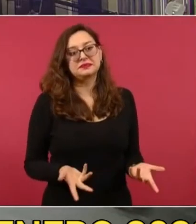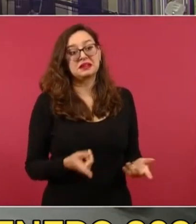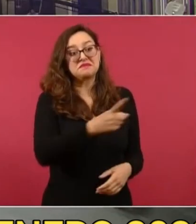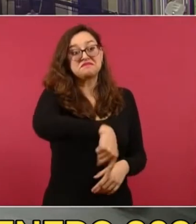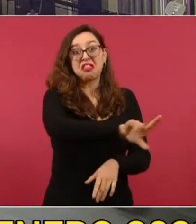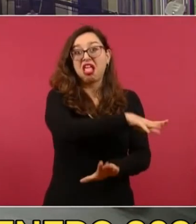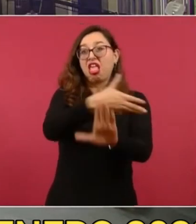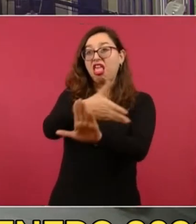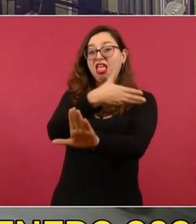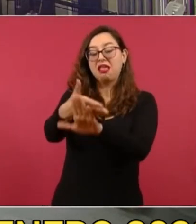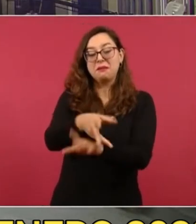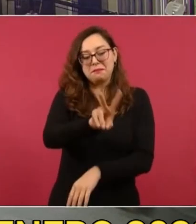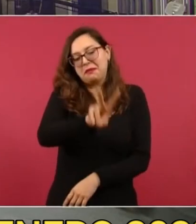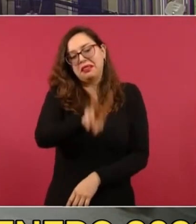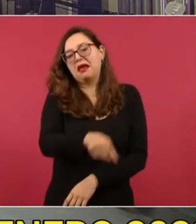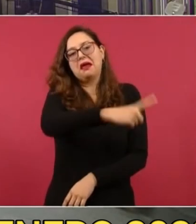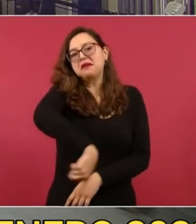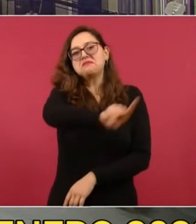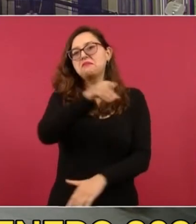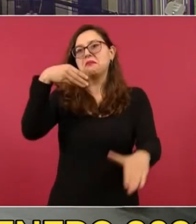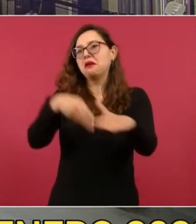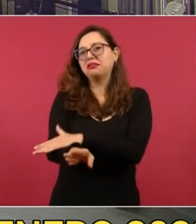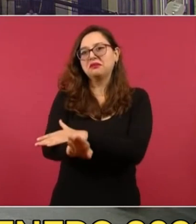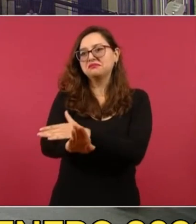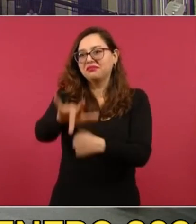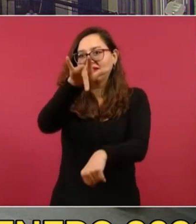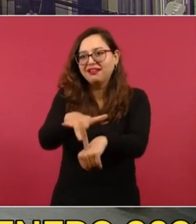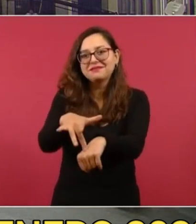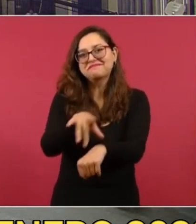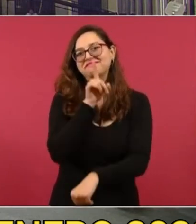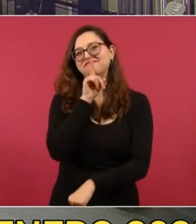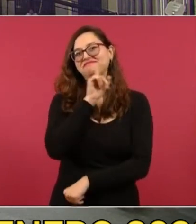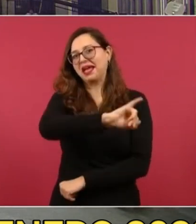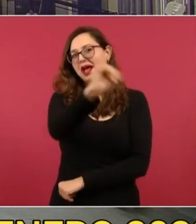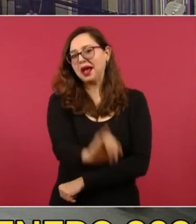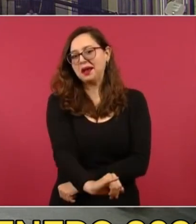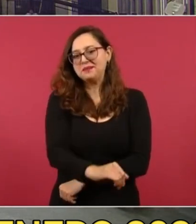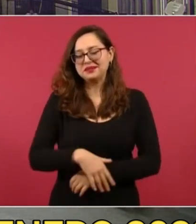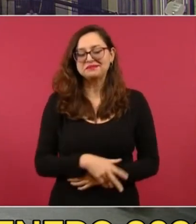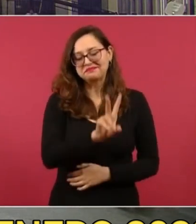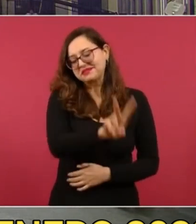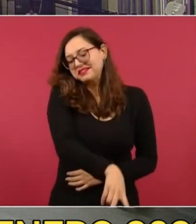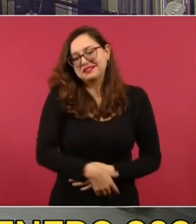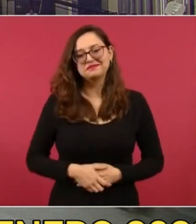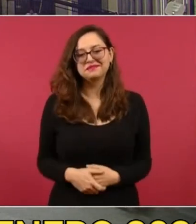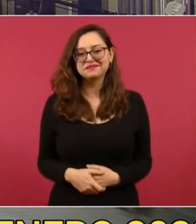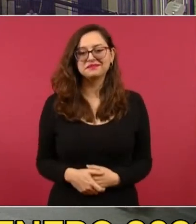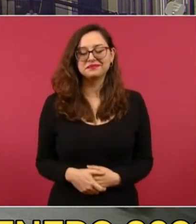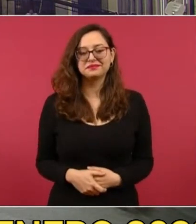no usan ni el metro, esa es una de las cosas. En un segundo tema, presidente, el día de, bueno, hoy se publica, por